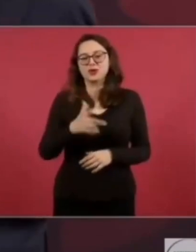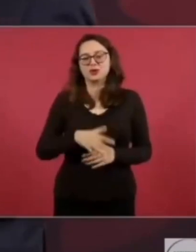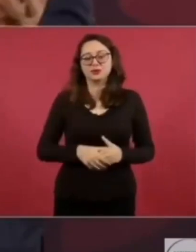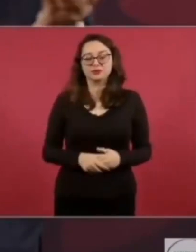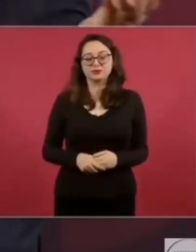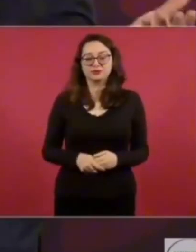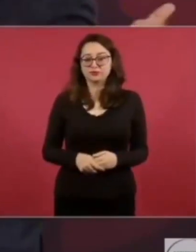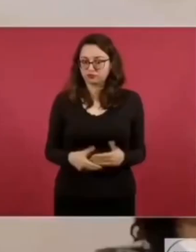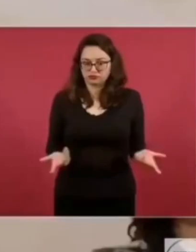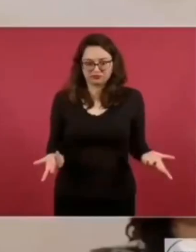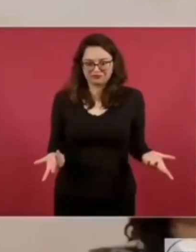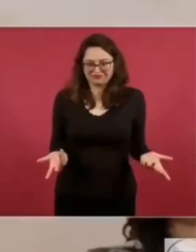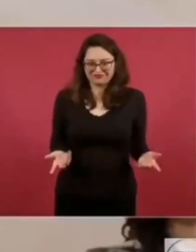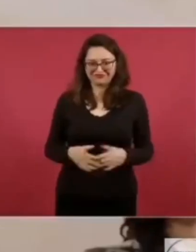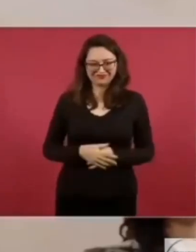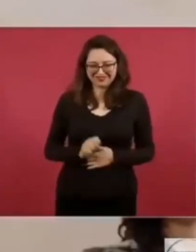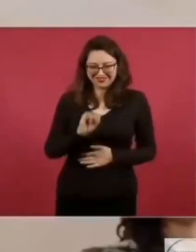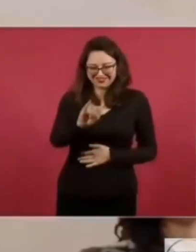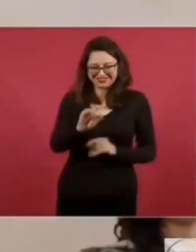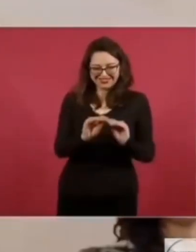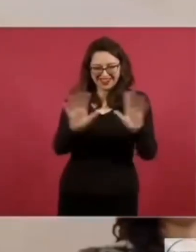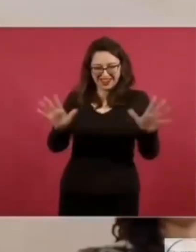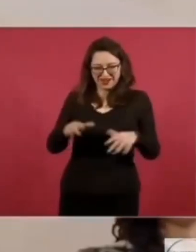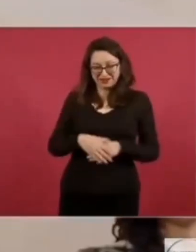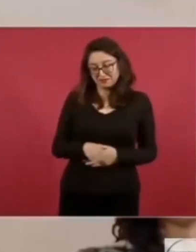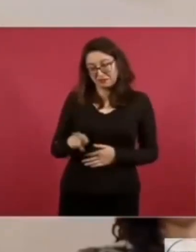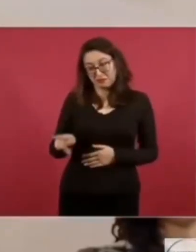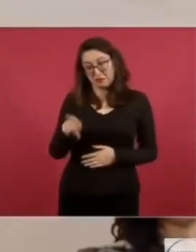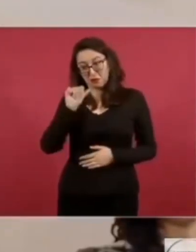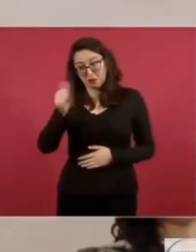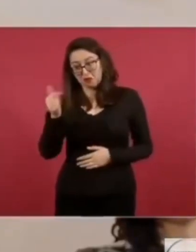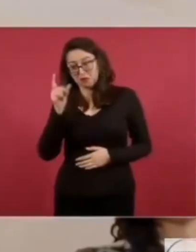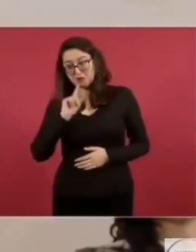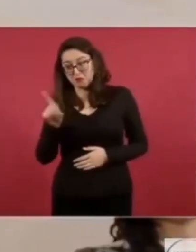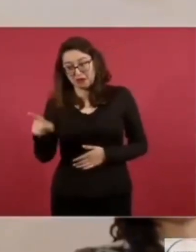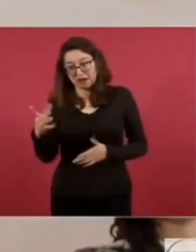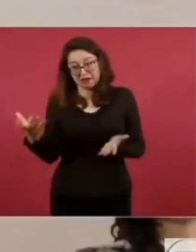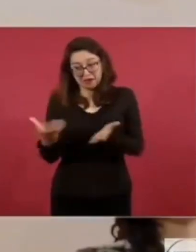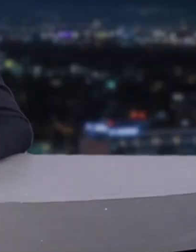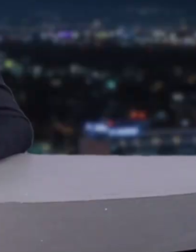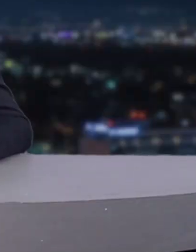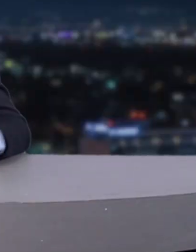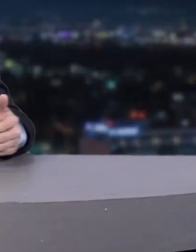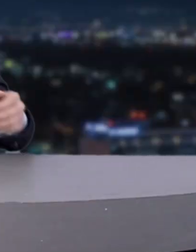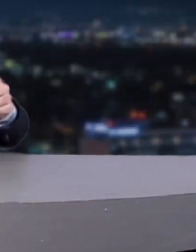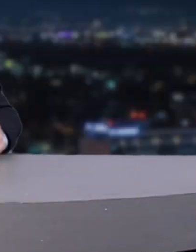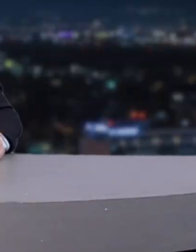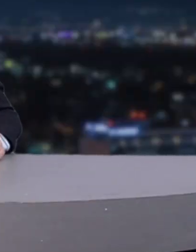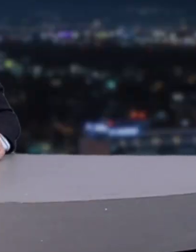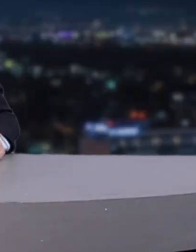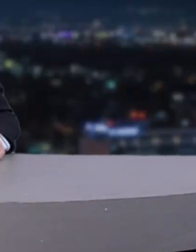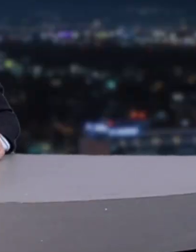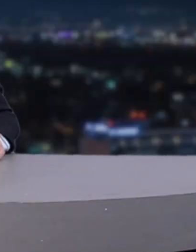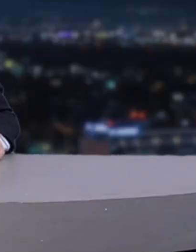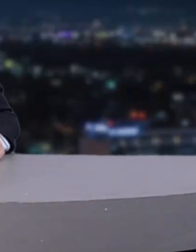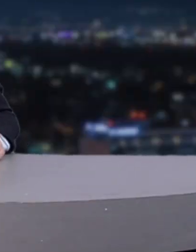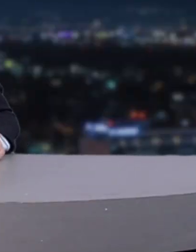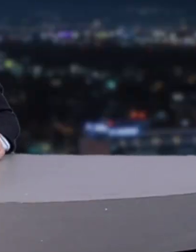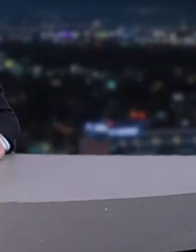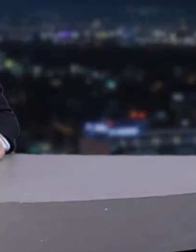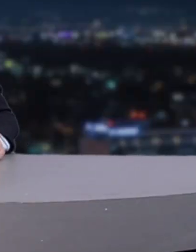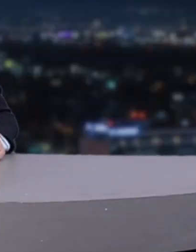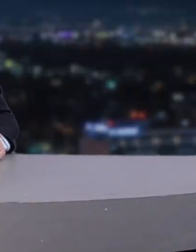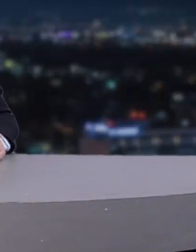Este sí en la democracia es así sí es el pueblo el que manda varias partes de México están